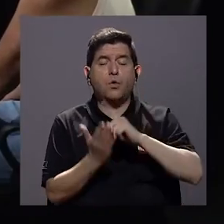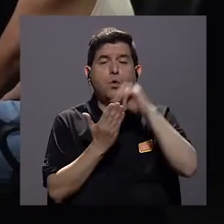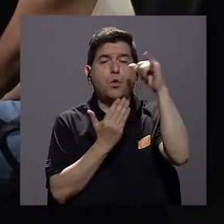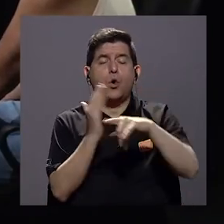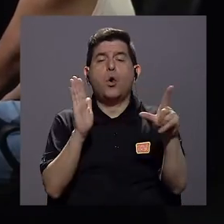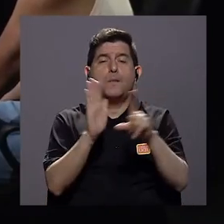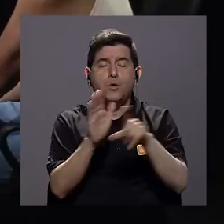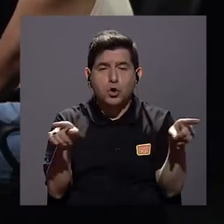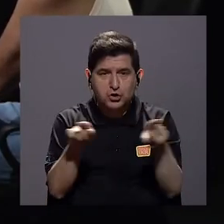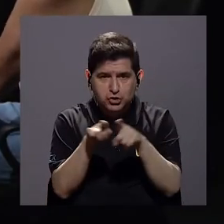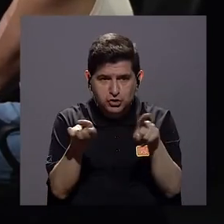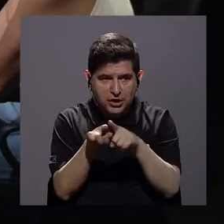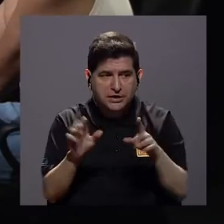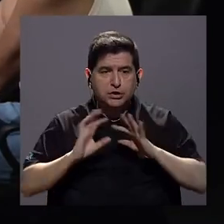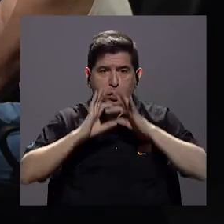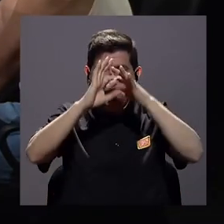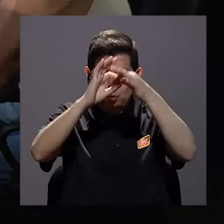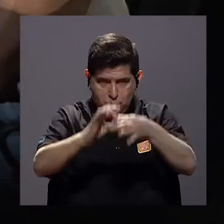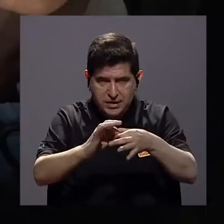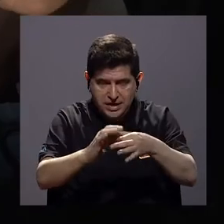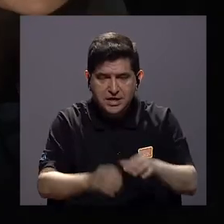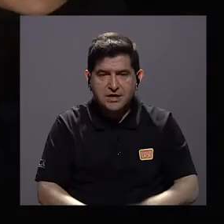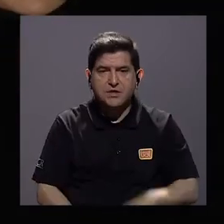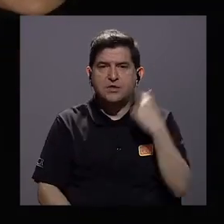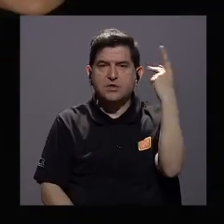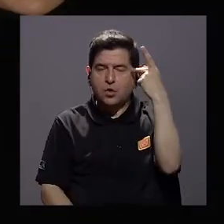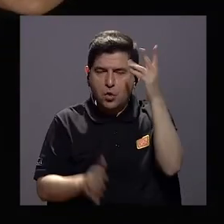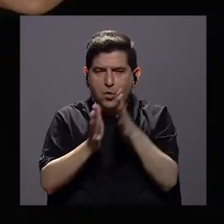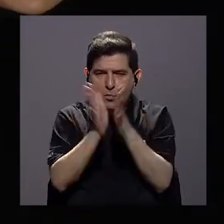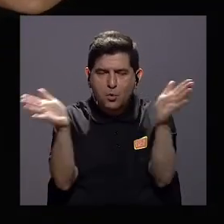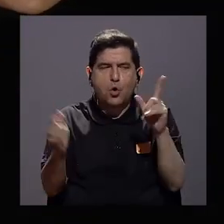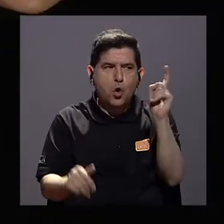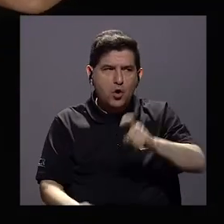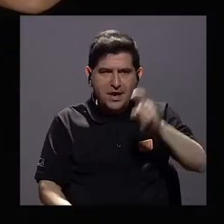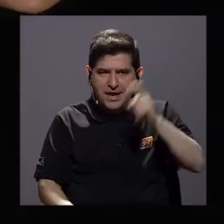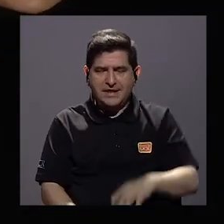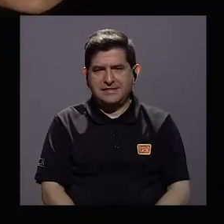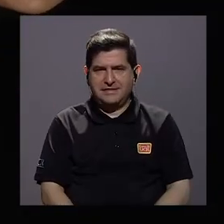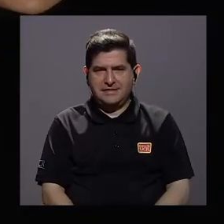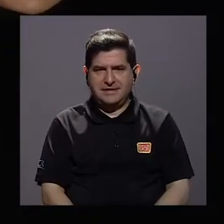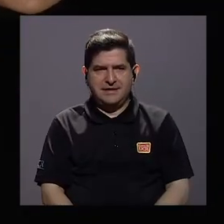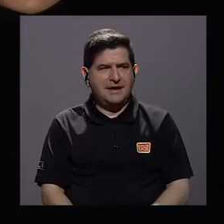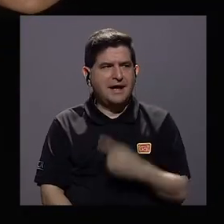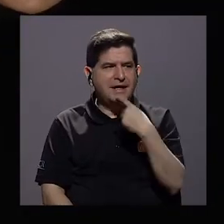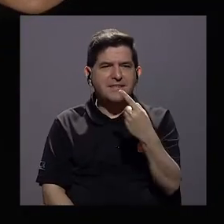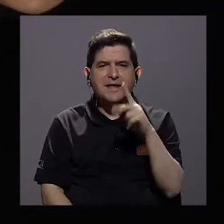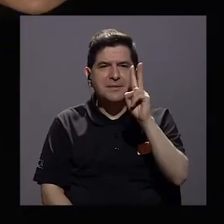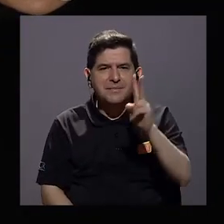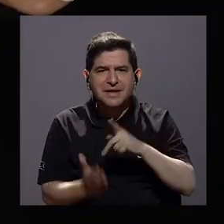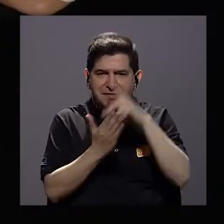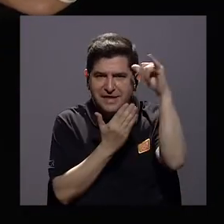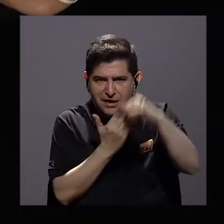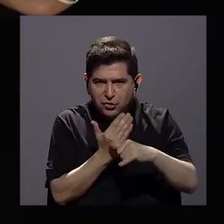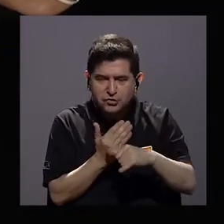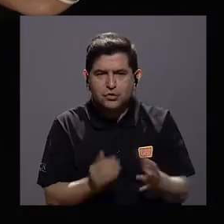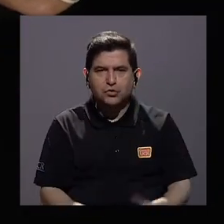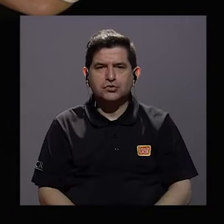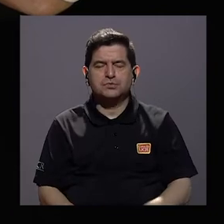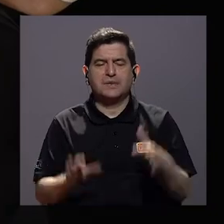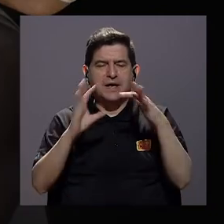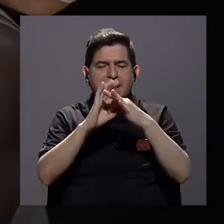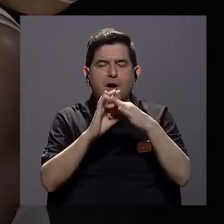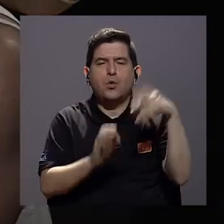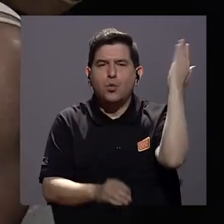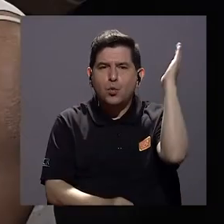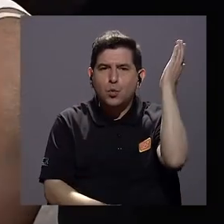ley también que va de la mano de esto, que sería la política pública que necesitamos. Así es. Quiero que haga mención de los dos proyectos para integrar un poco ese discurso.